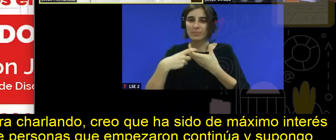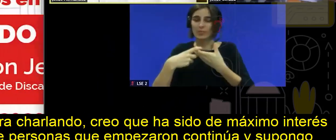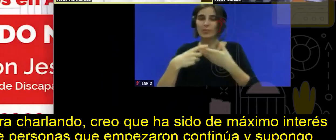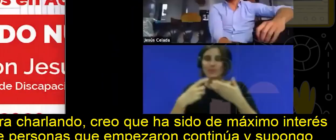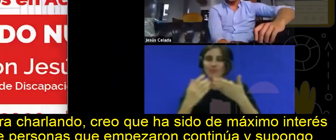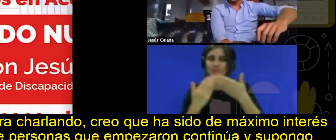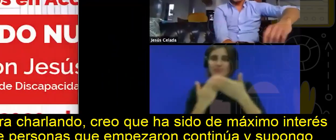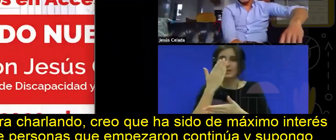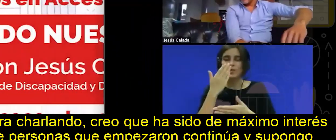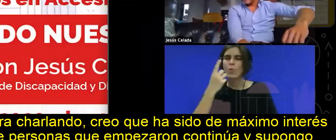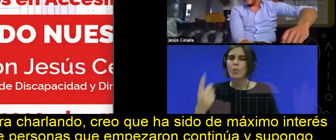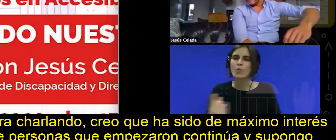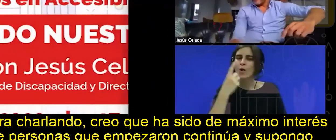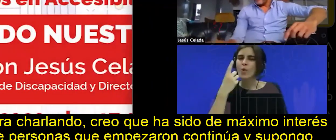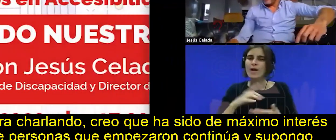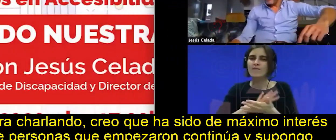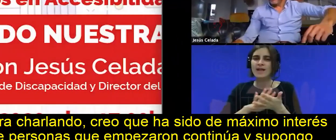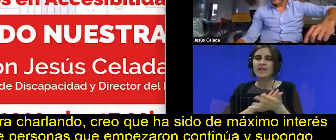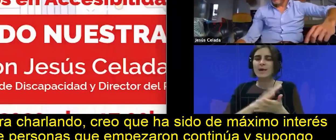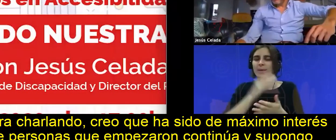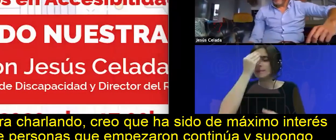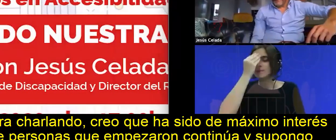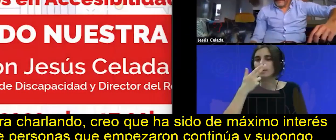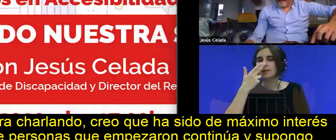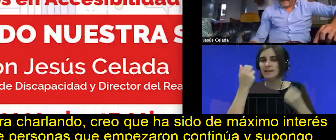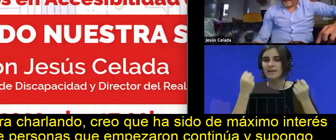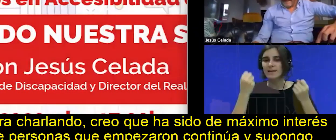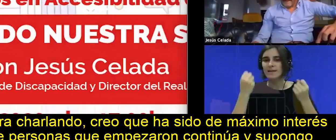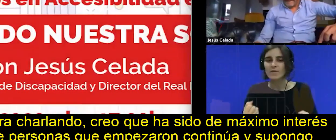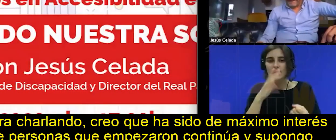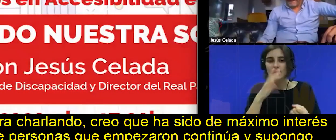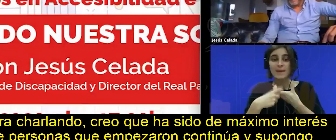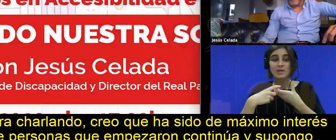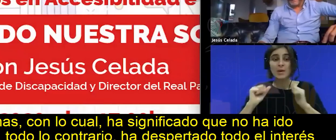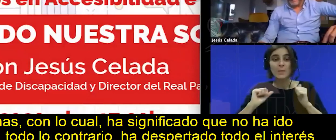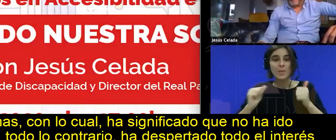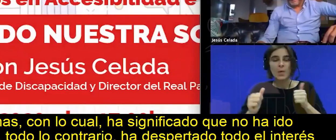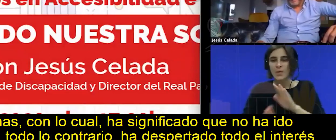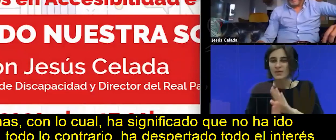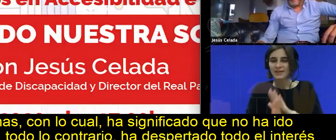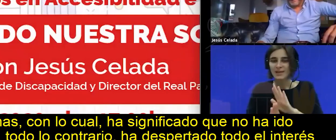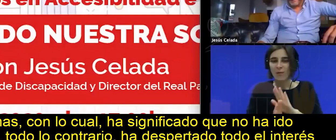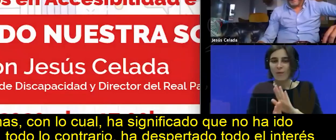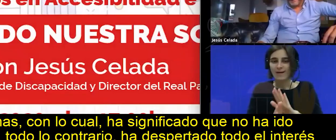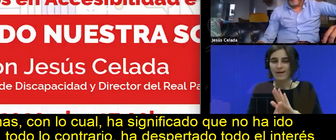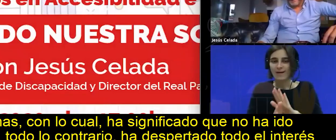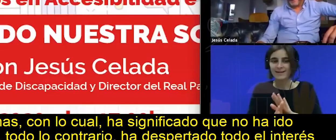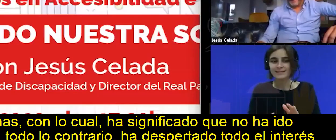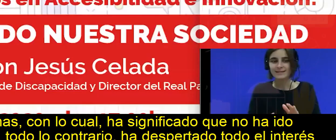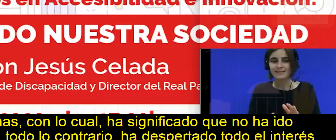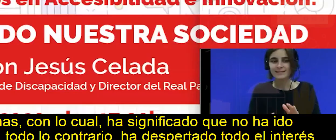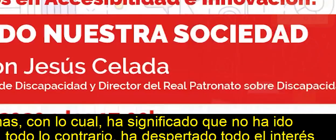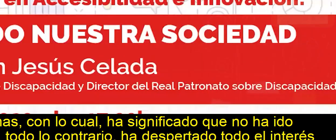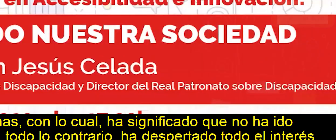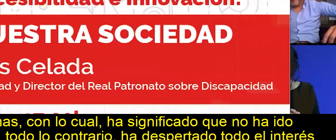máximo interés porque el número de personas que empezaron continúan el mismo número y supongo que son las mismas, ¿no? Con lo cual ha significado que no